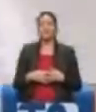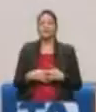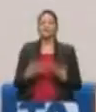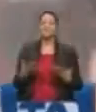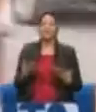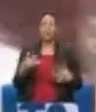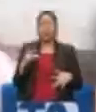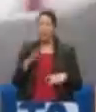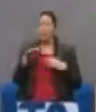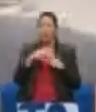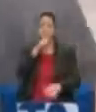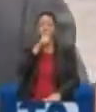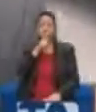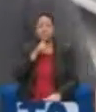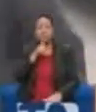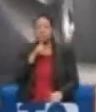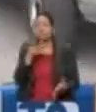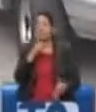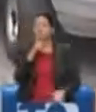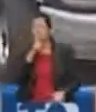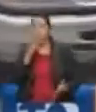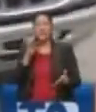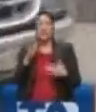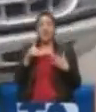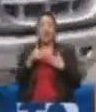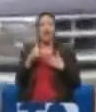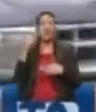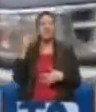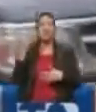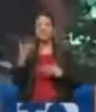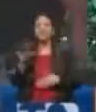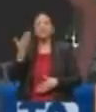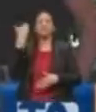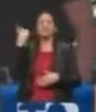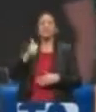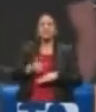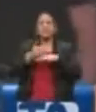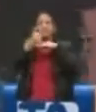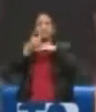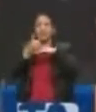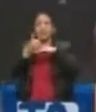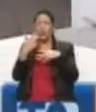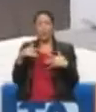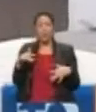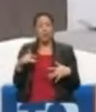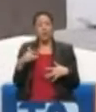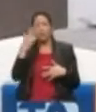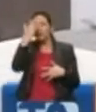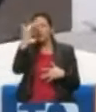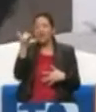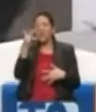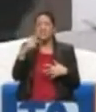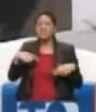Era un misterio. El misterio de los diputados. El mismo misterio de por qué